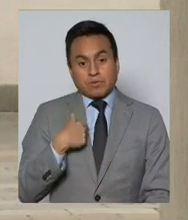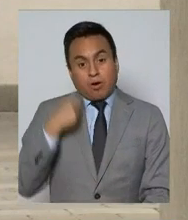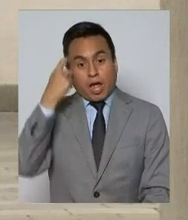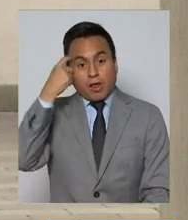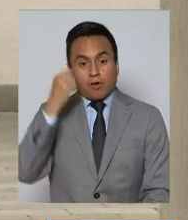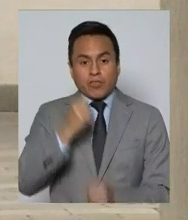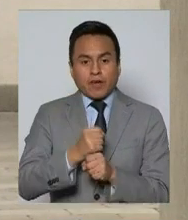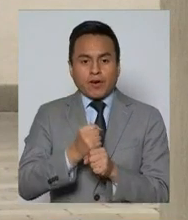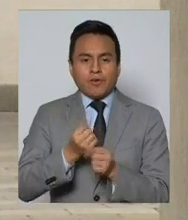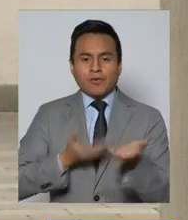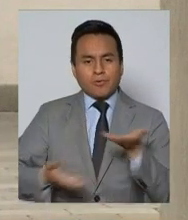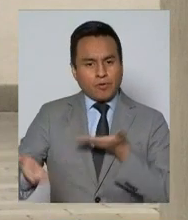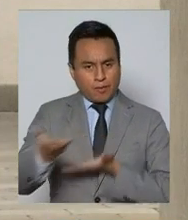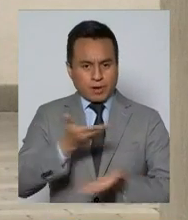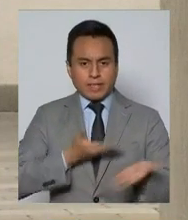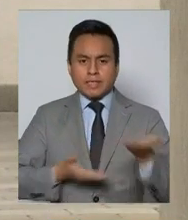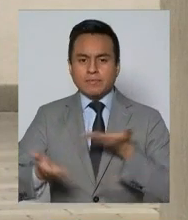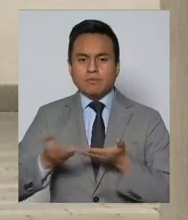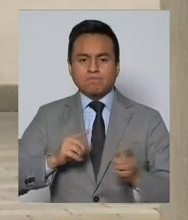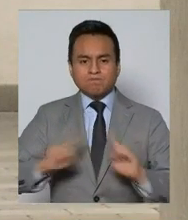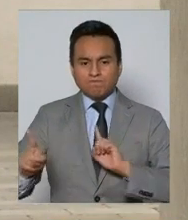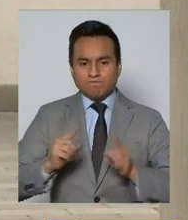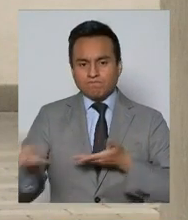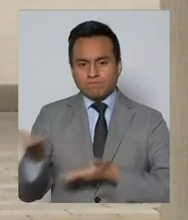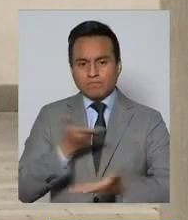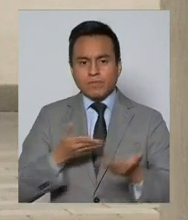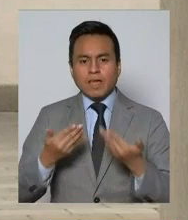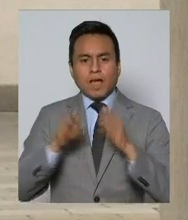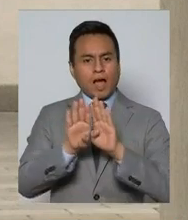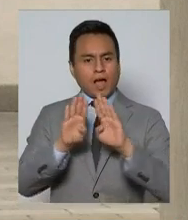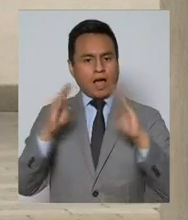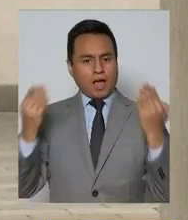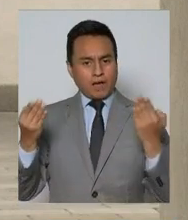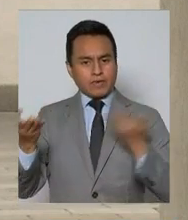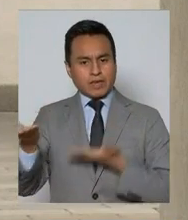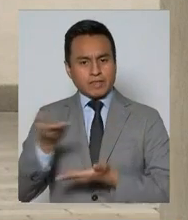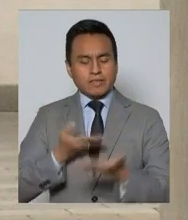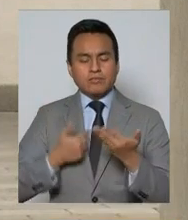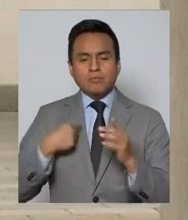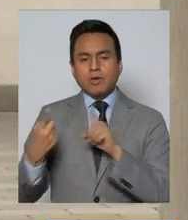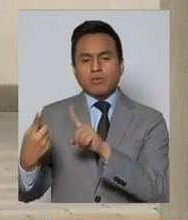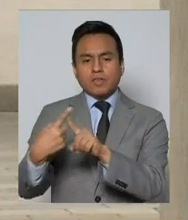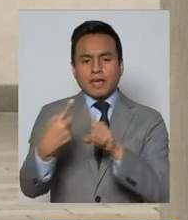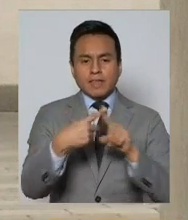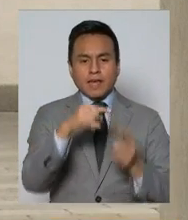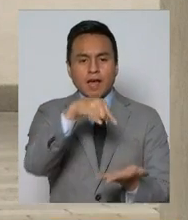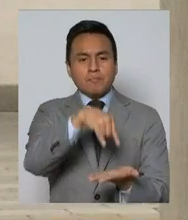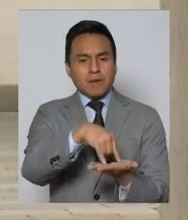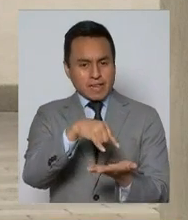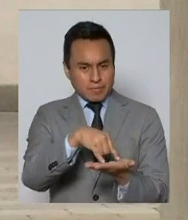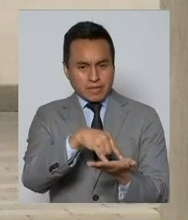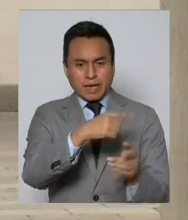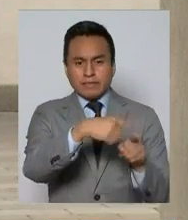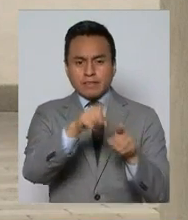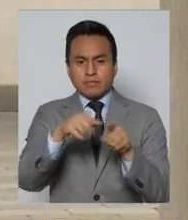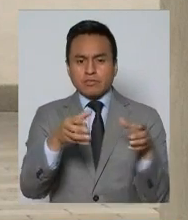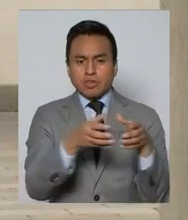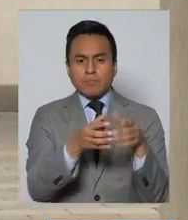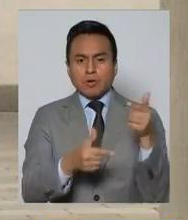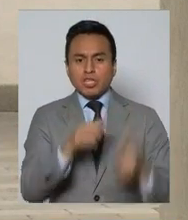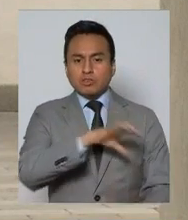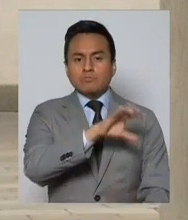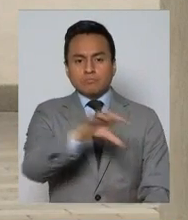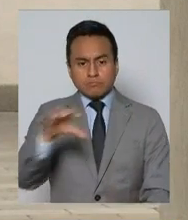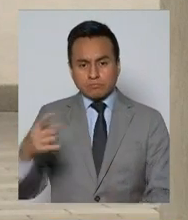trabajo colaborativo, coordinado, de puertas abiertas. Ya me he contactado con parlamentarias de los distintos sectores